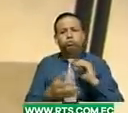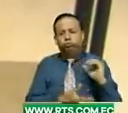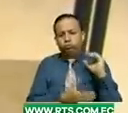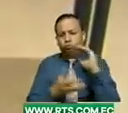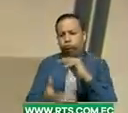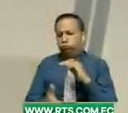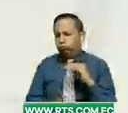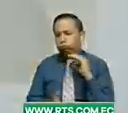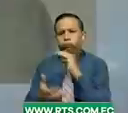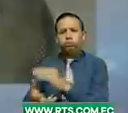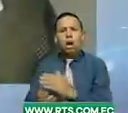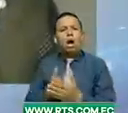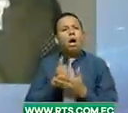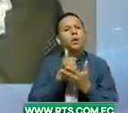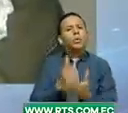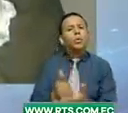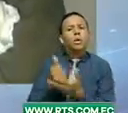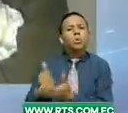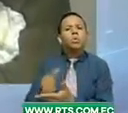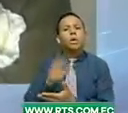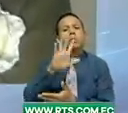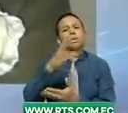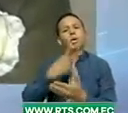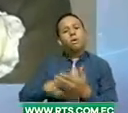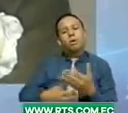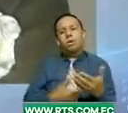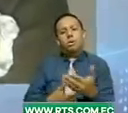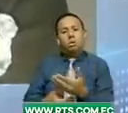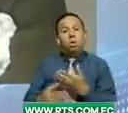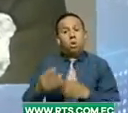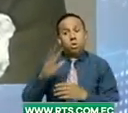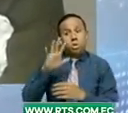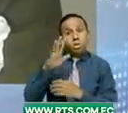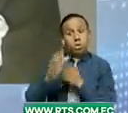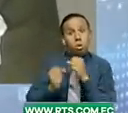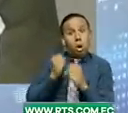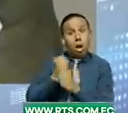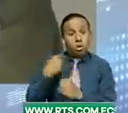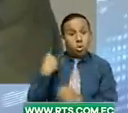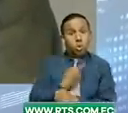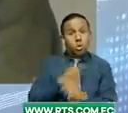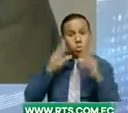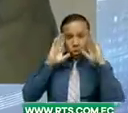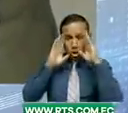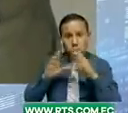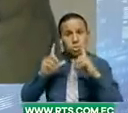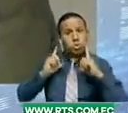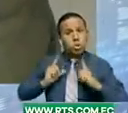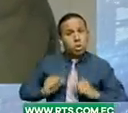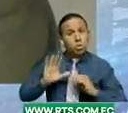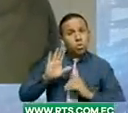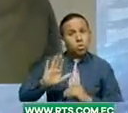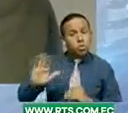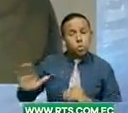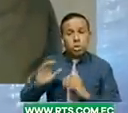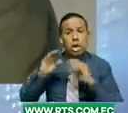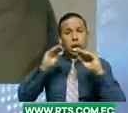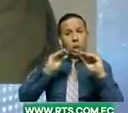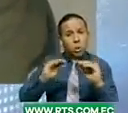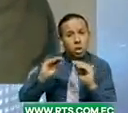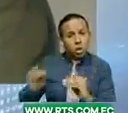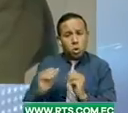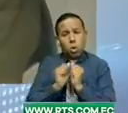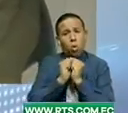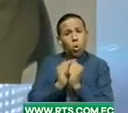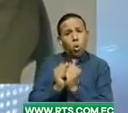los 5 niños durante sus 5 primeros años de vida en salud preventiva, paquete de acompañamiento en educación,